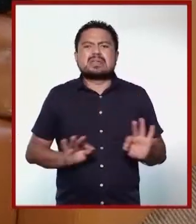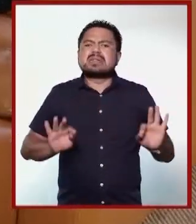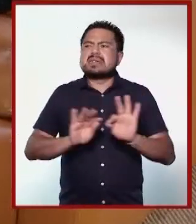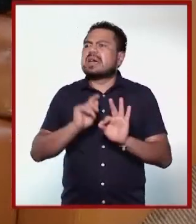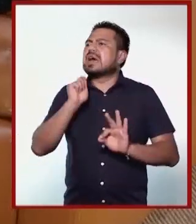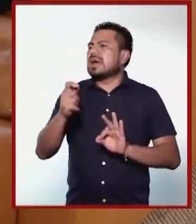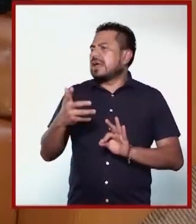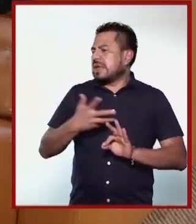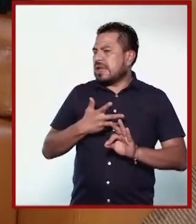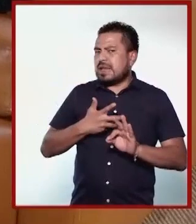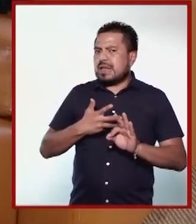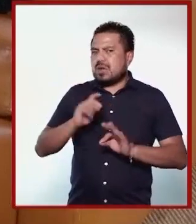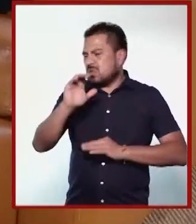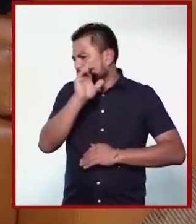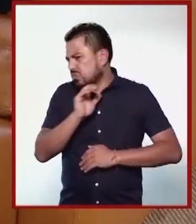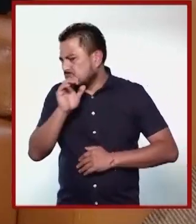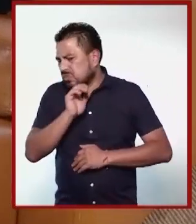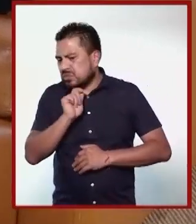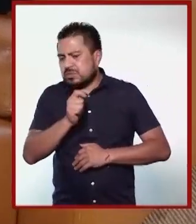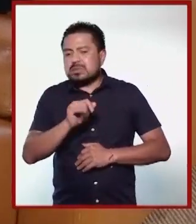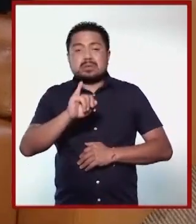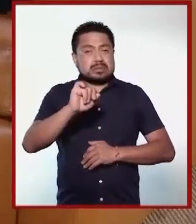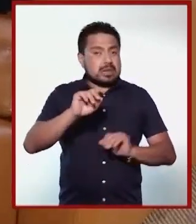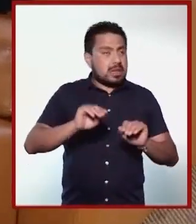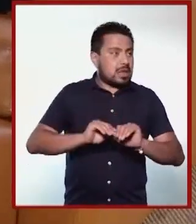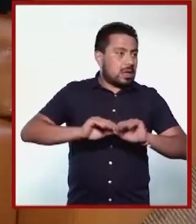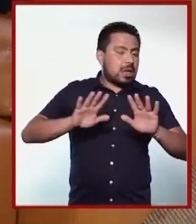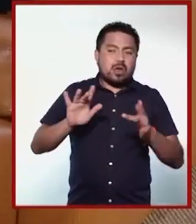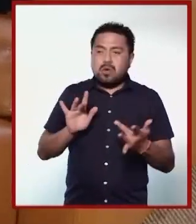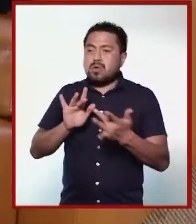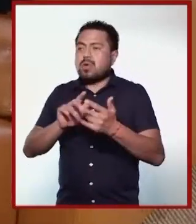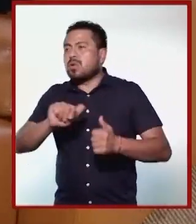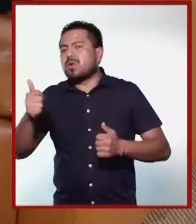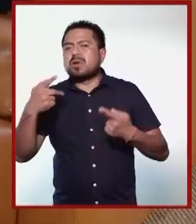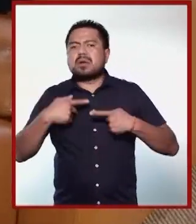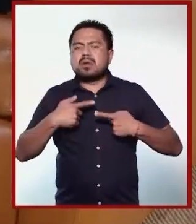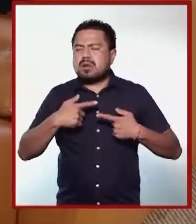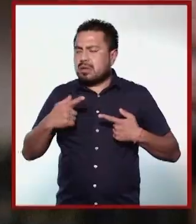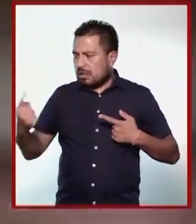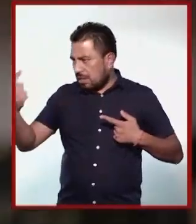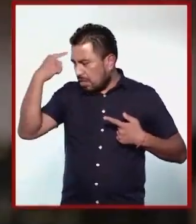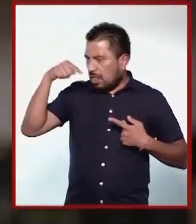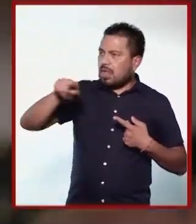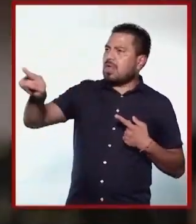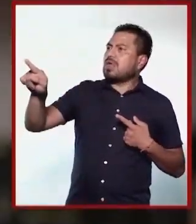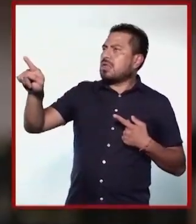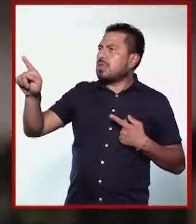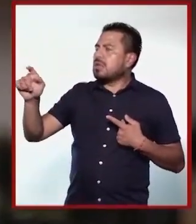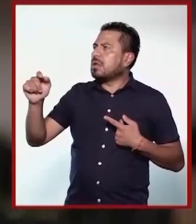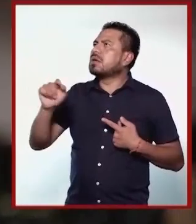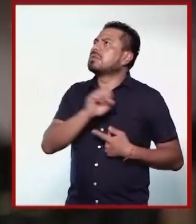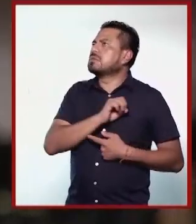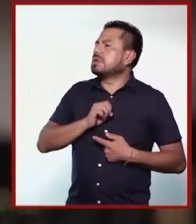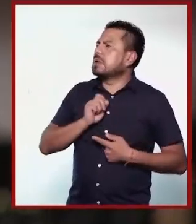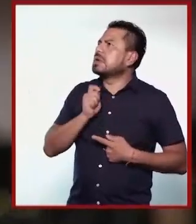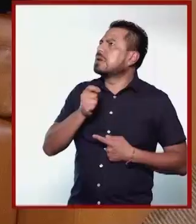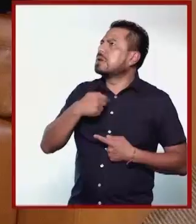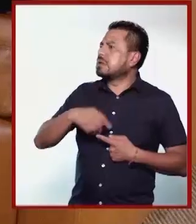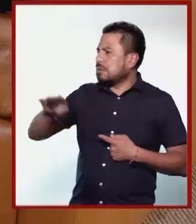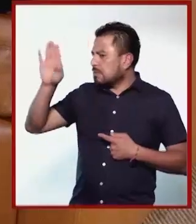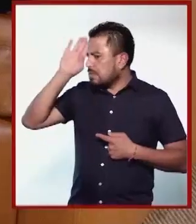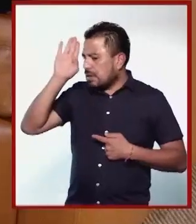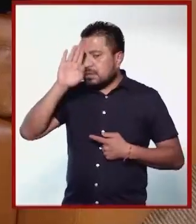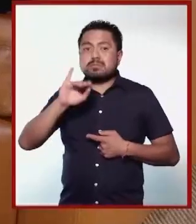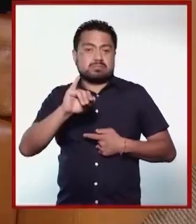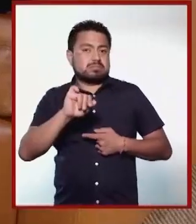tiene el ser curiosos, ¿no? Claro, y el contacto con el otro, que al rebotarte una idea, te obliga a mejorar lo que estás pensando.